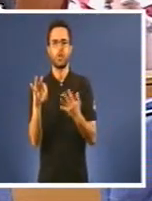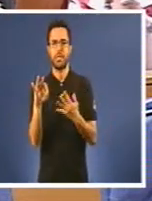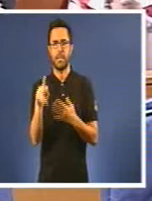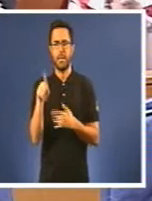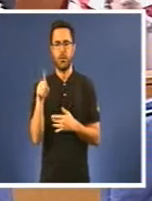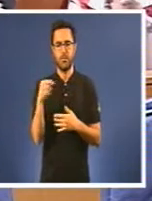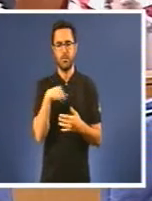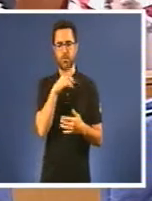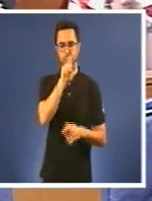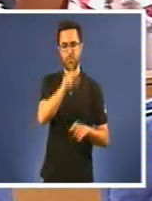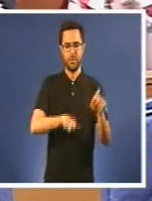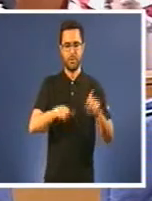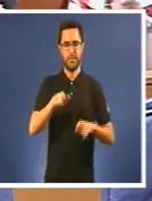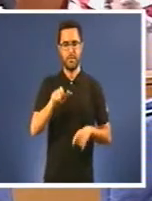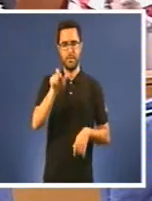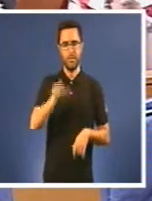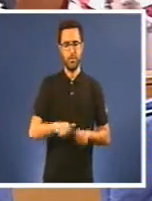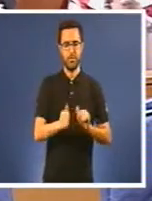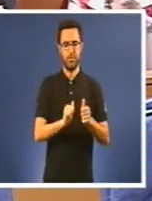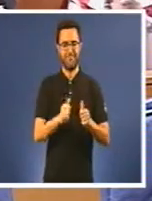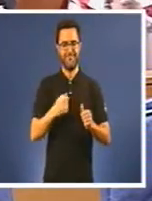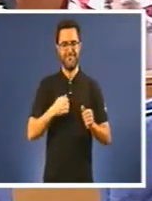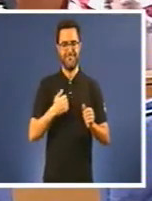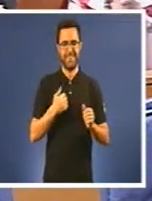de conducción lo establecido en el libro horario del tren